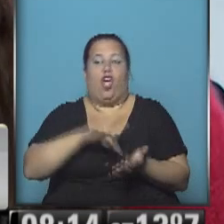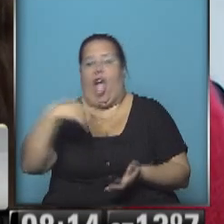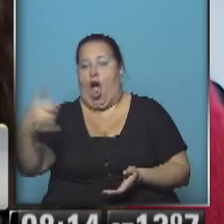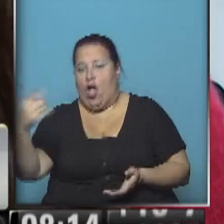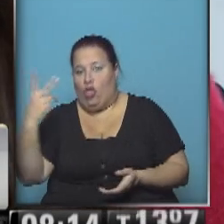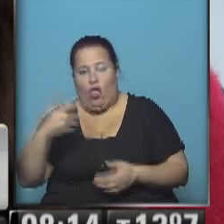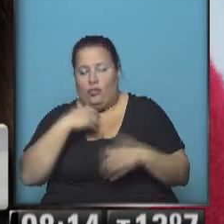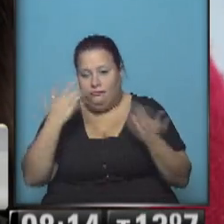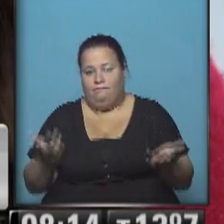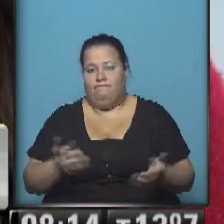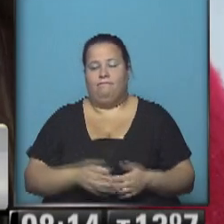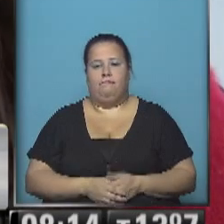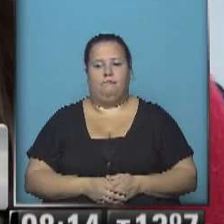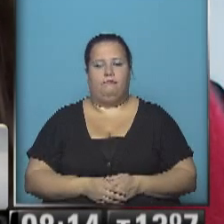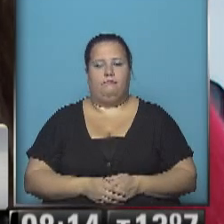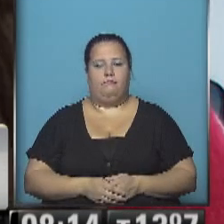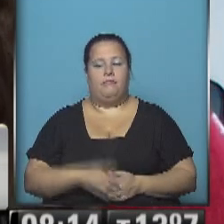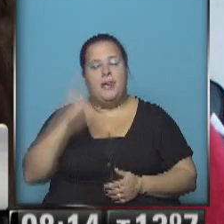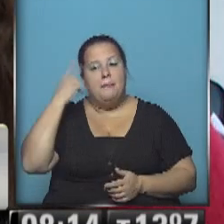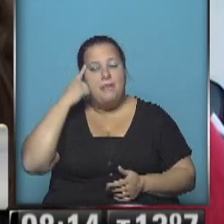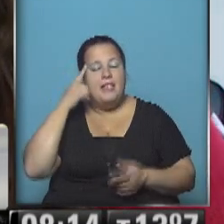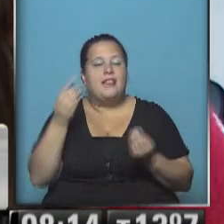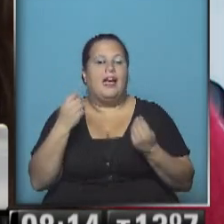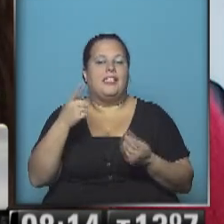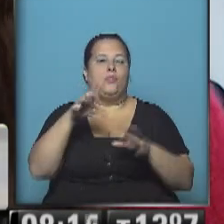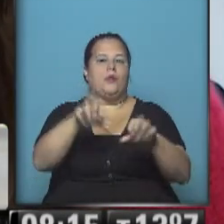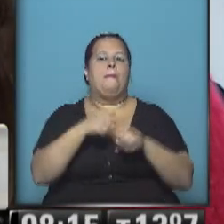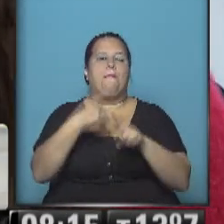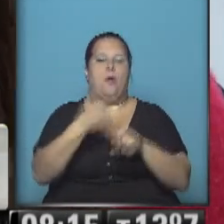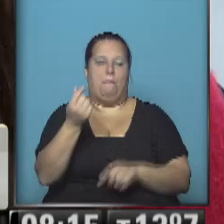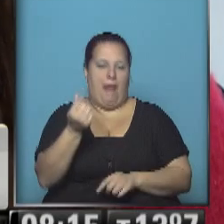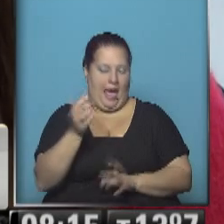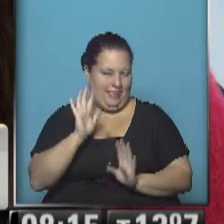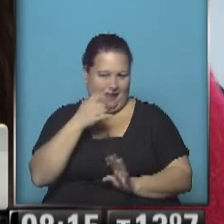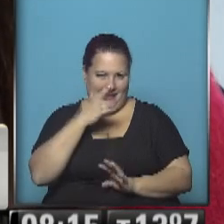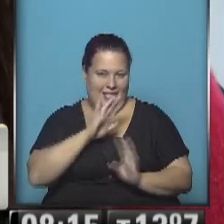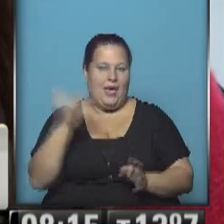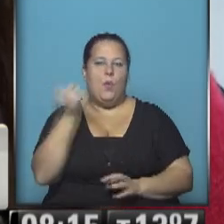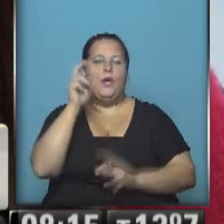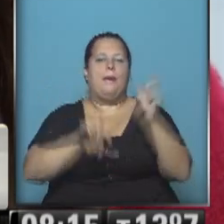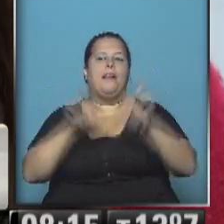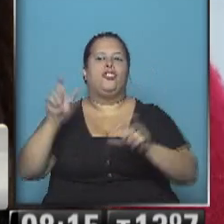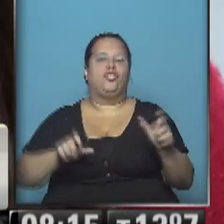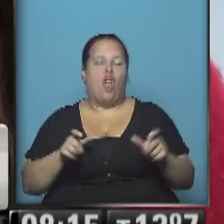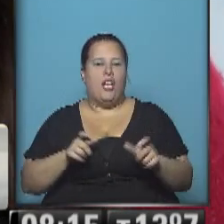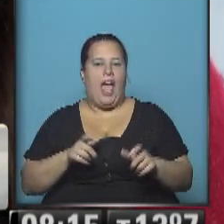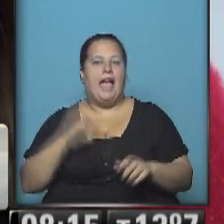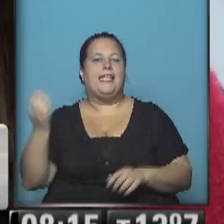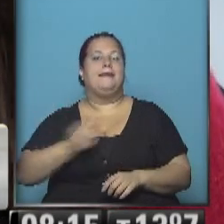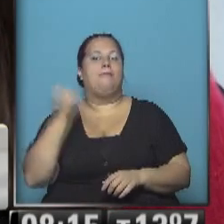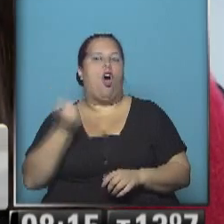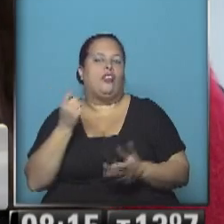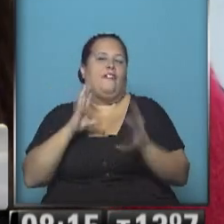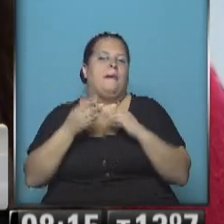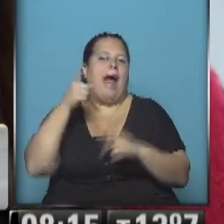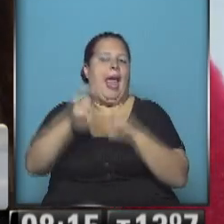agua que los otros dos claramente la hipótesis que se está manejando que es un rescate por dinero están buscando personajes importantes de